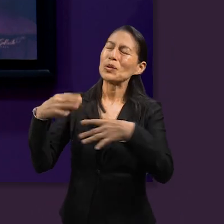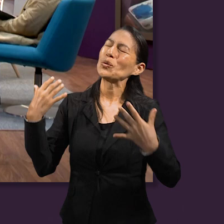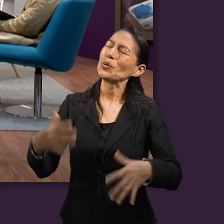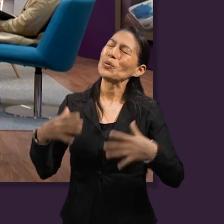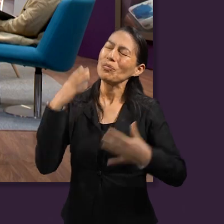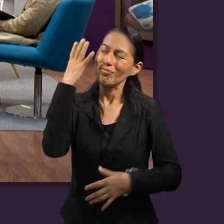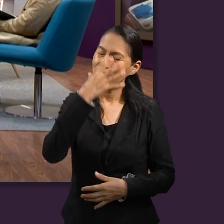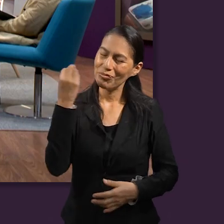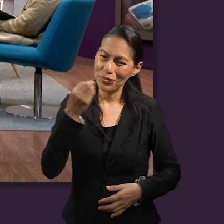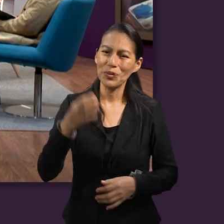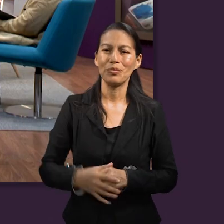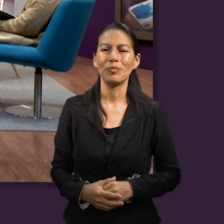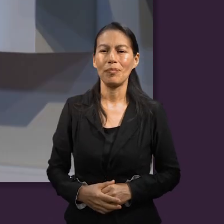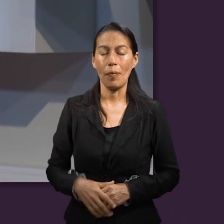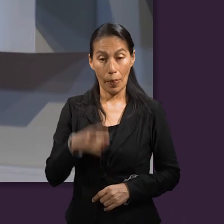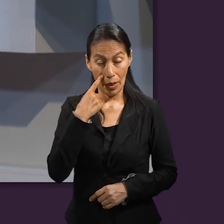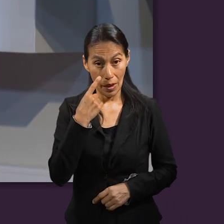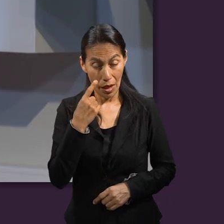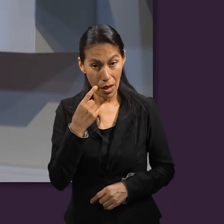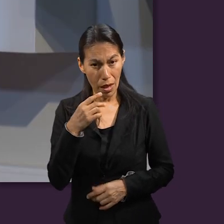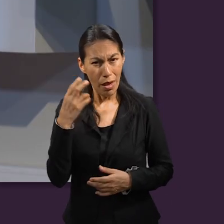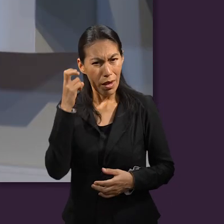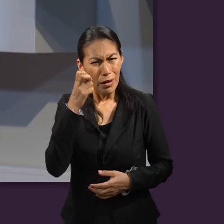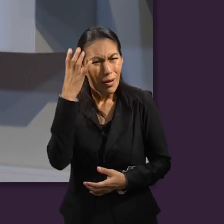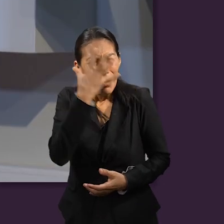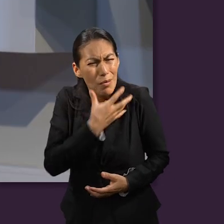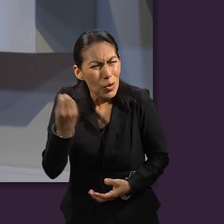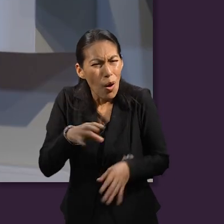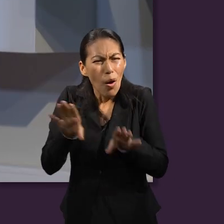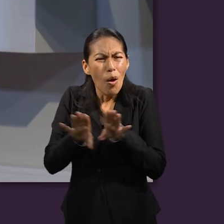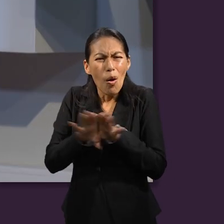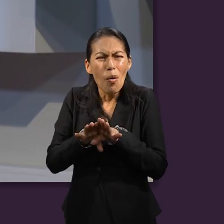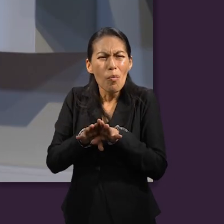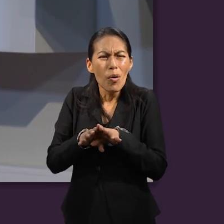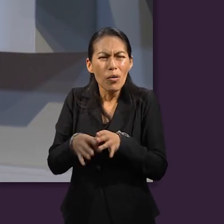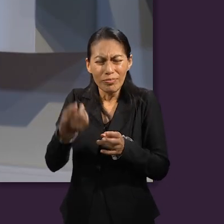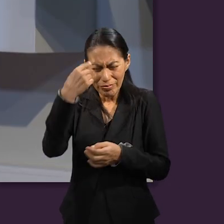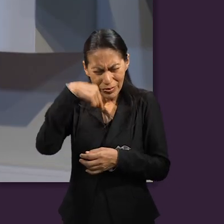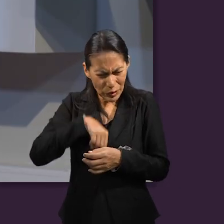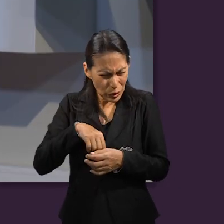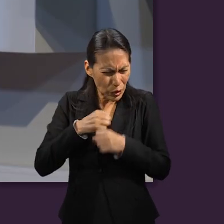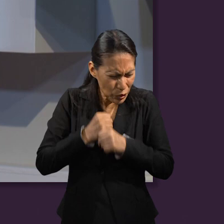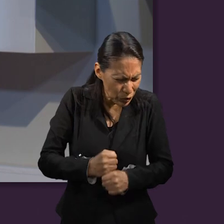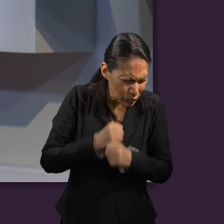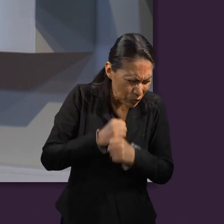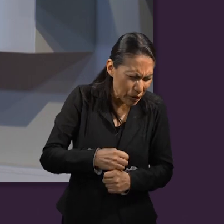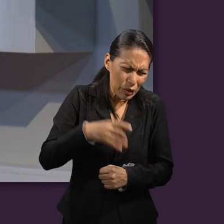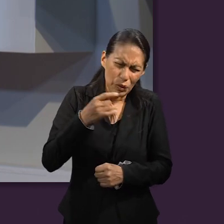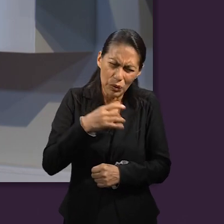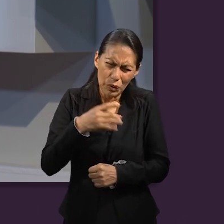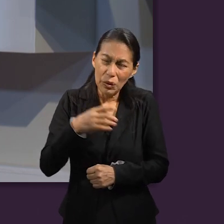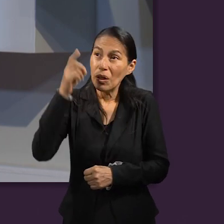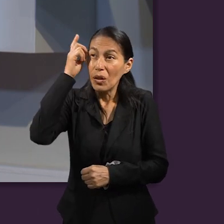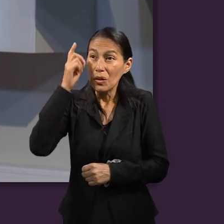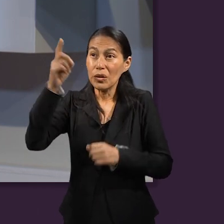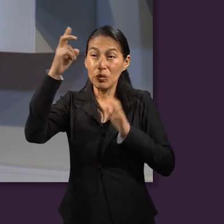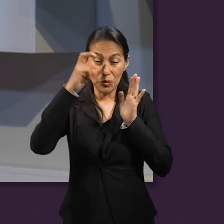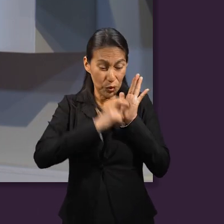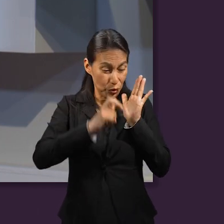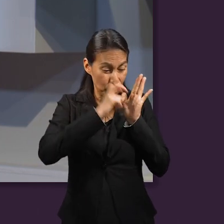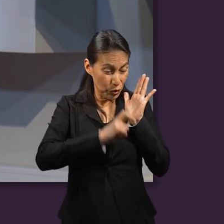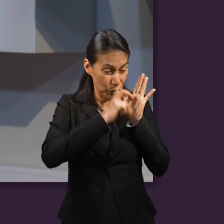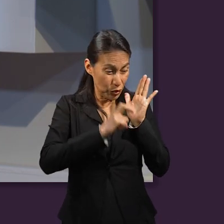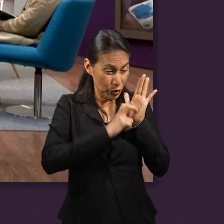bello encontrar que dios hace una restauración ante tanto dolor hace una restauración